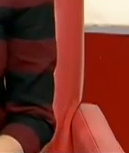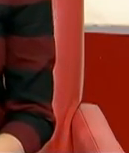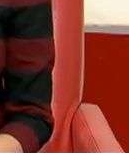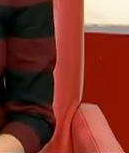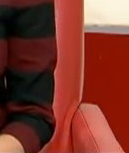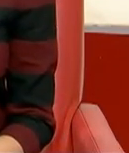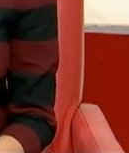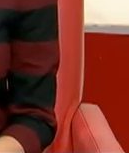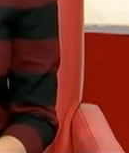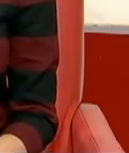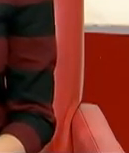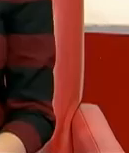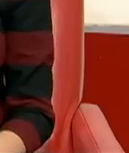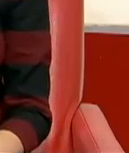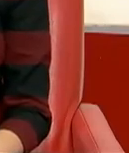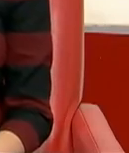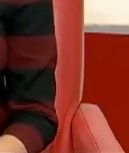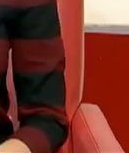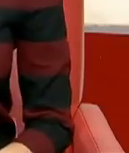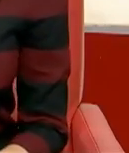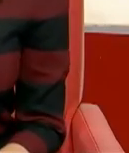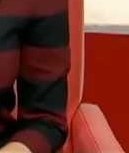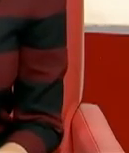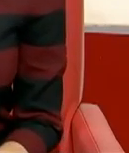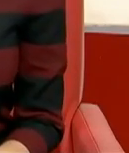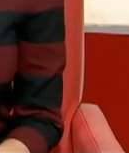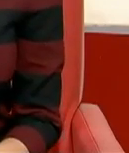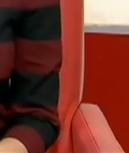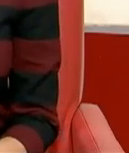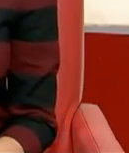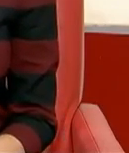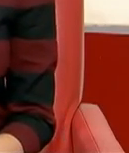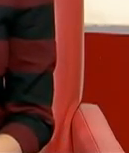de Ingenio y de Aprende TV y de Televisión Educativa, del Canal